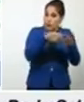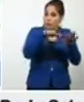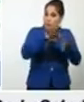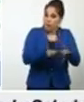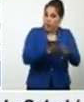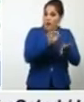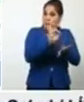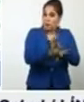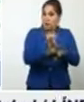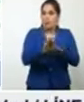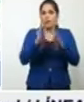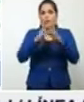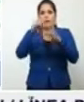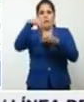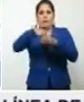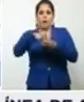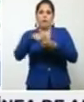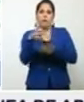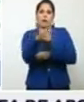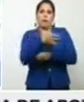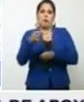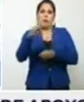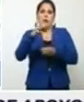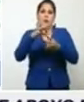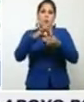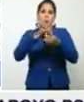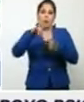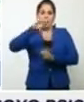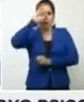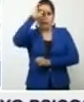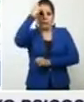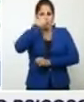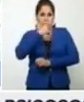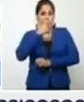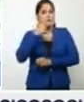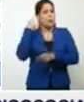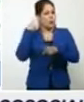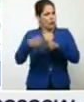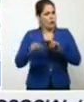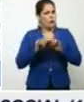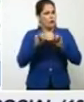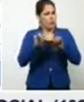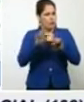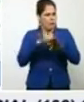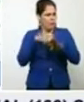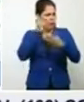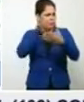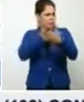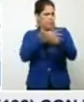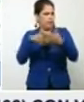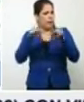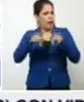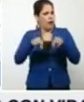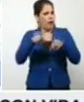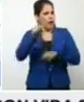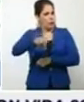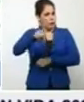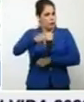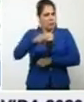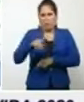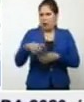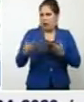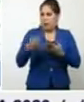o vive en el municipio de Guisa. Más adelante volveré con otras estadísticas y su actualización, lo ocurrido en